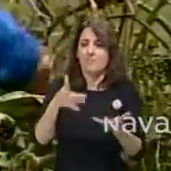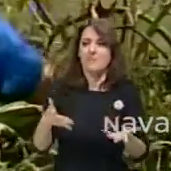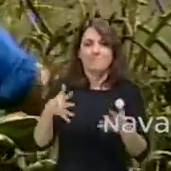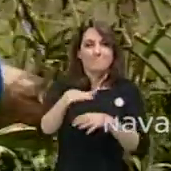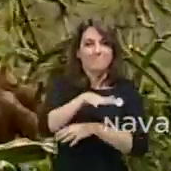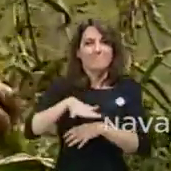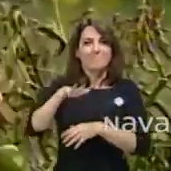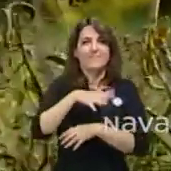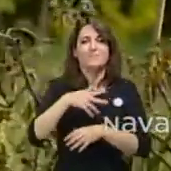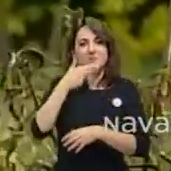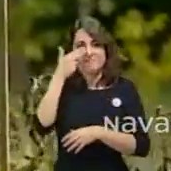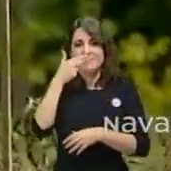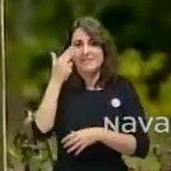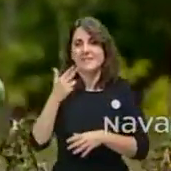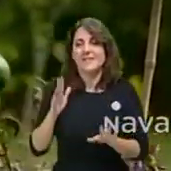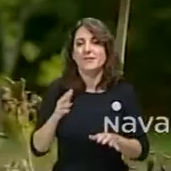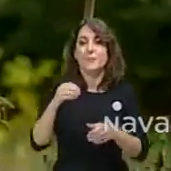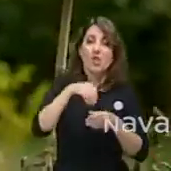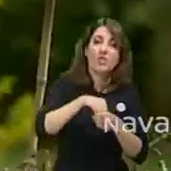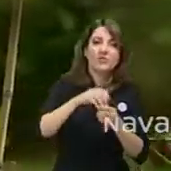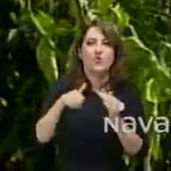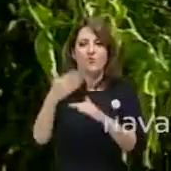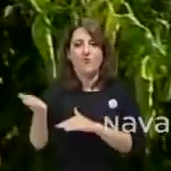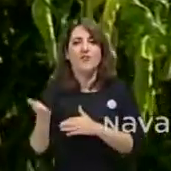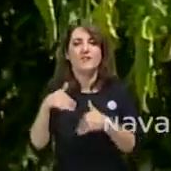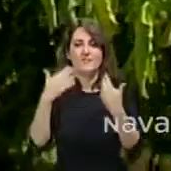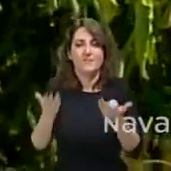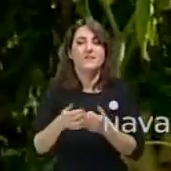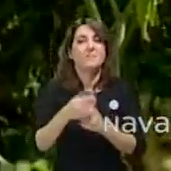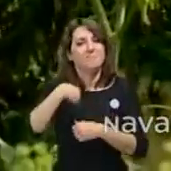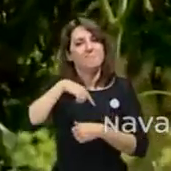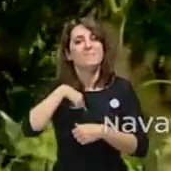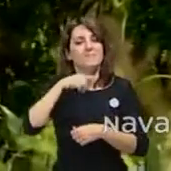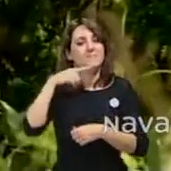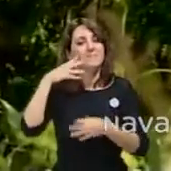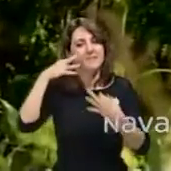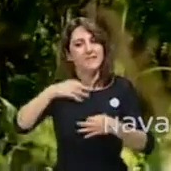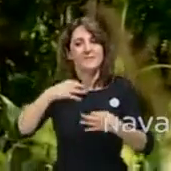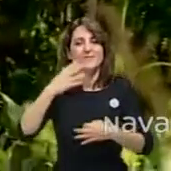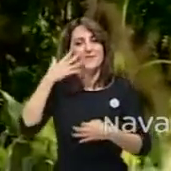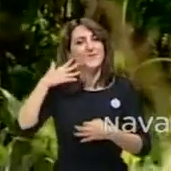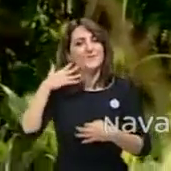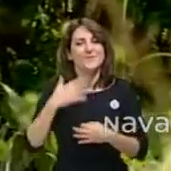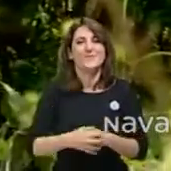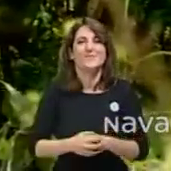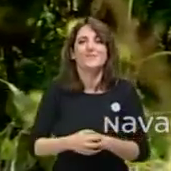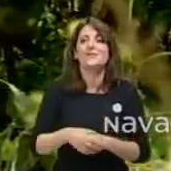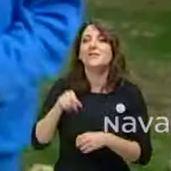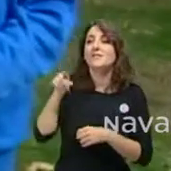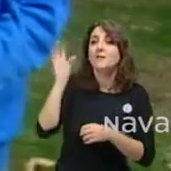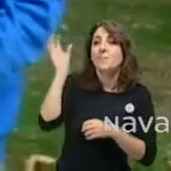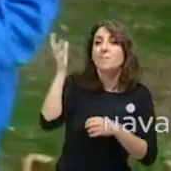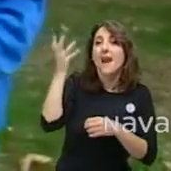muy, muy interesante, tanto por dentro como por fuera, pues realmente estamos muy orgullosos de ello. ¿Eh? Un paraíso, Jesús,